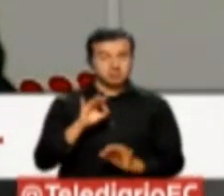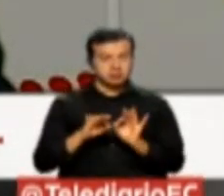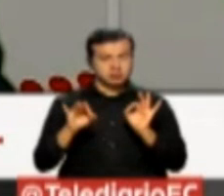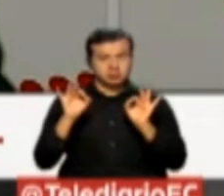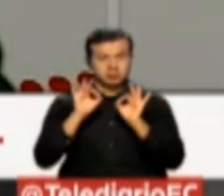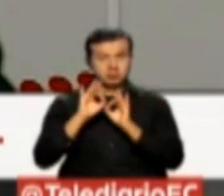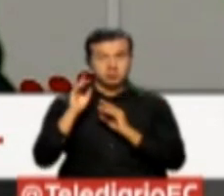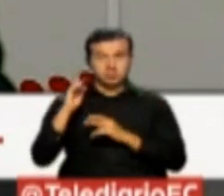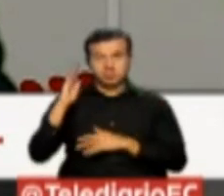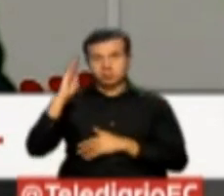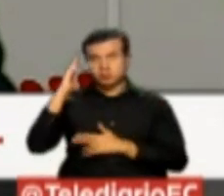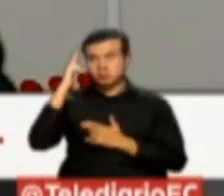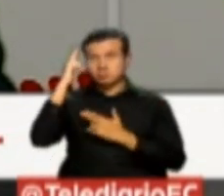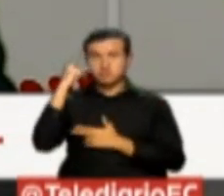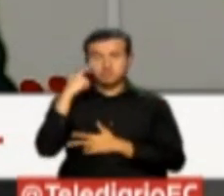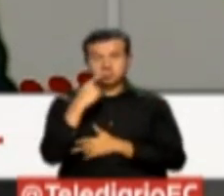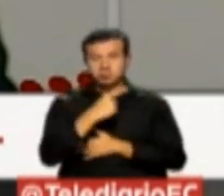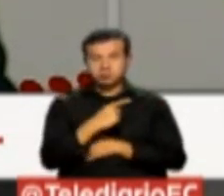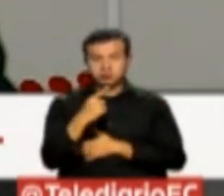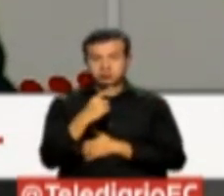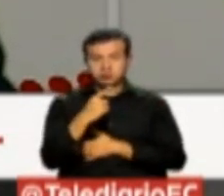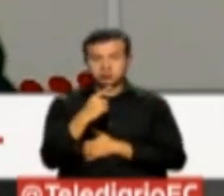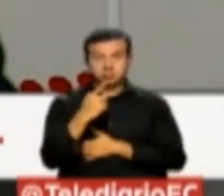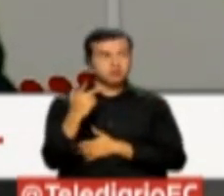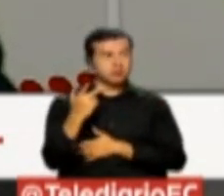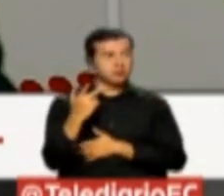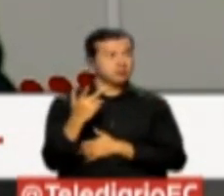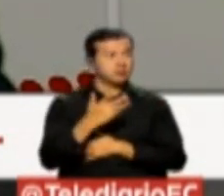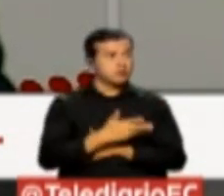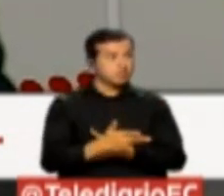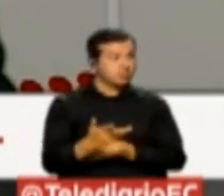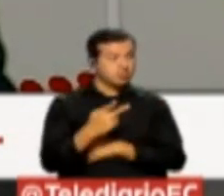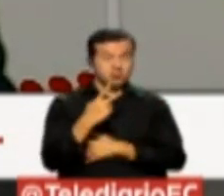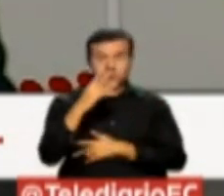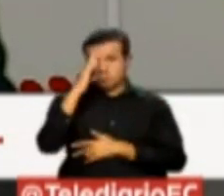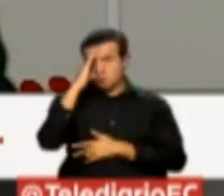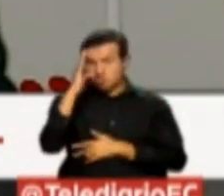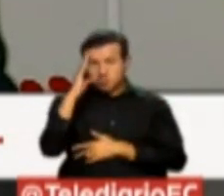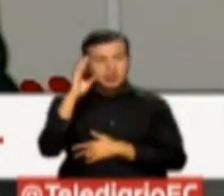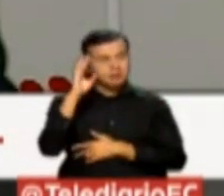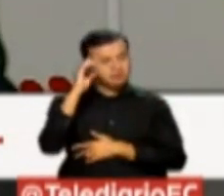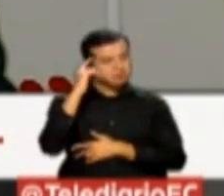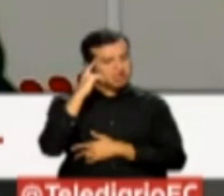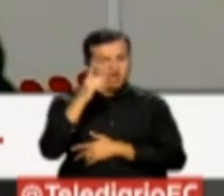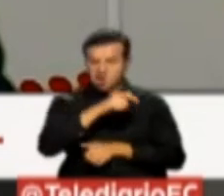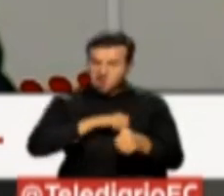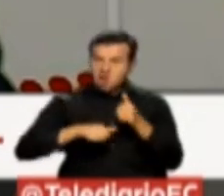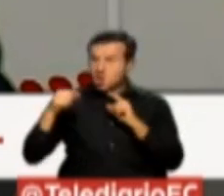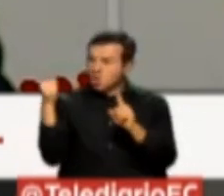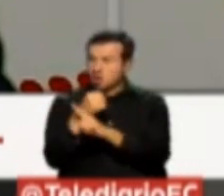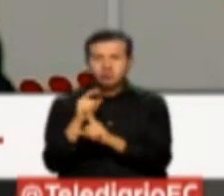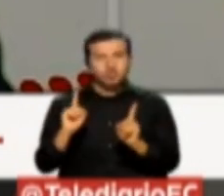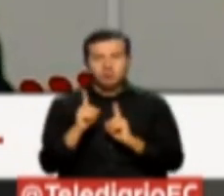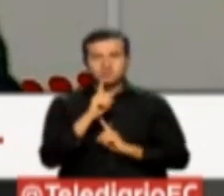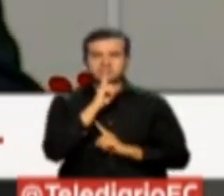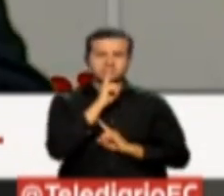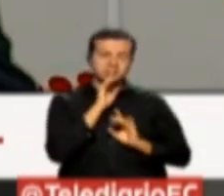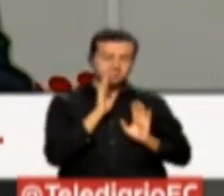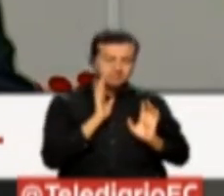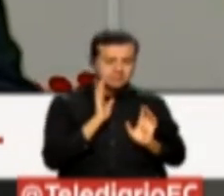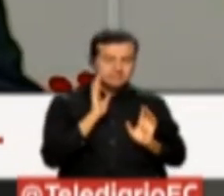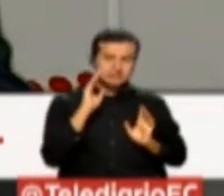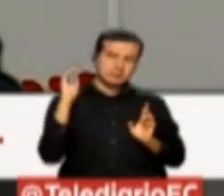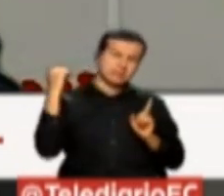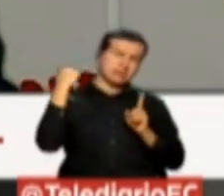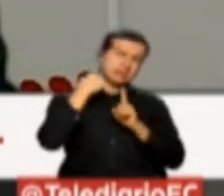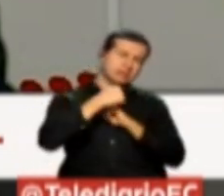de los guardias de seguridad fue no haber adoptado una posición ofensiva, ¿no? O